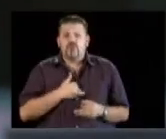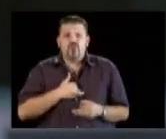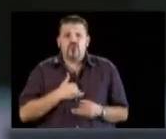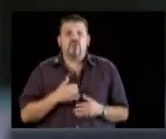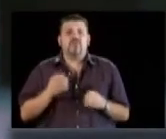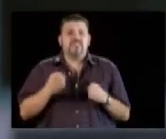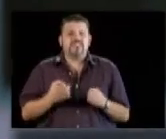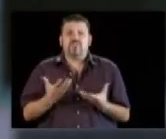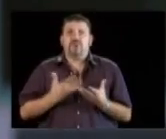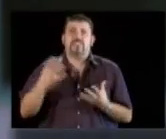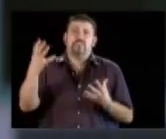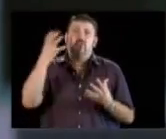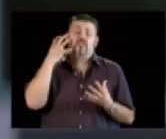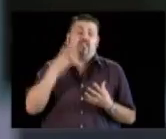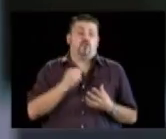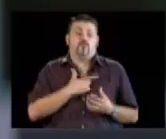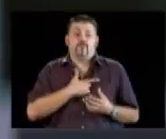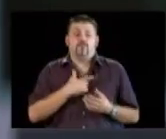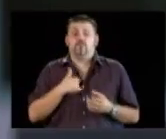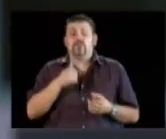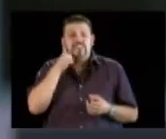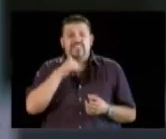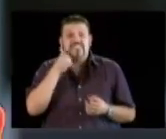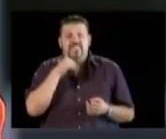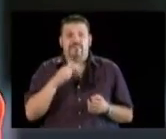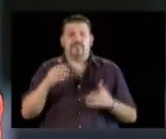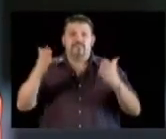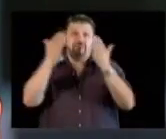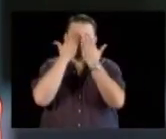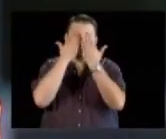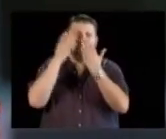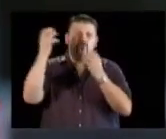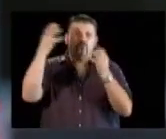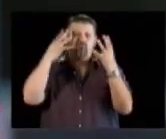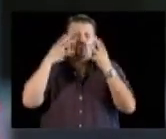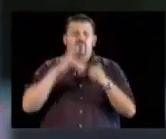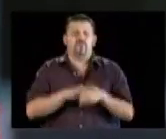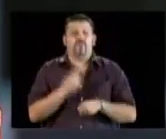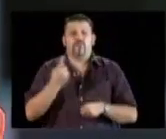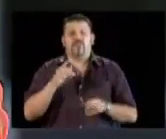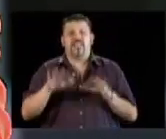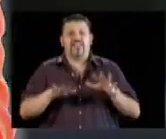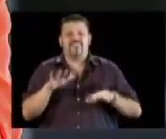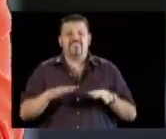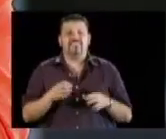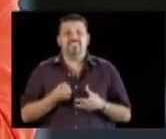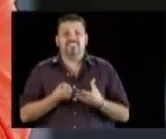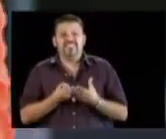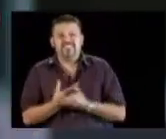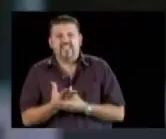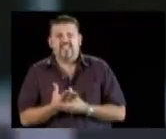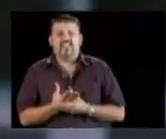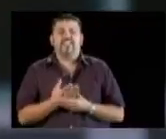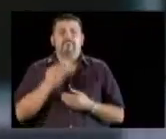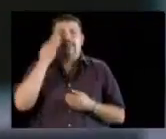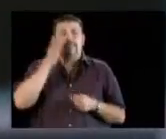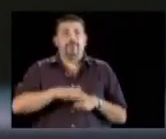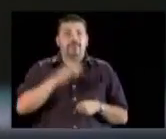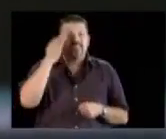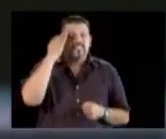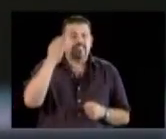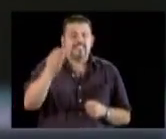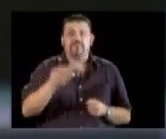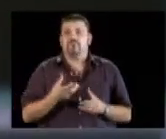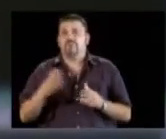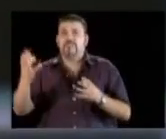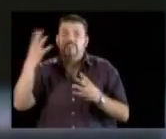no asolearme o me tapo muchísimo la cara y me la protejo, pero pues de repente empieza uno a salir más tiempo al sol